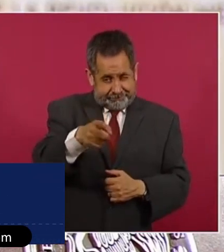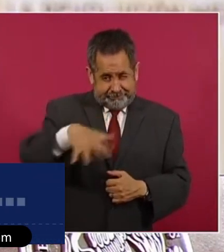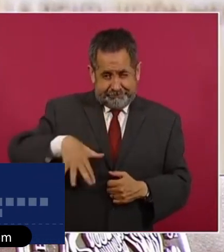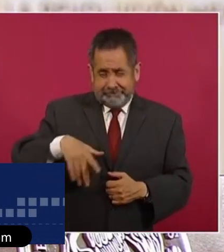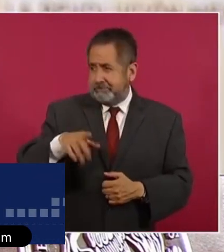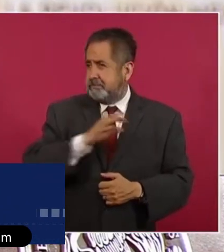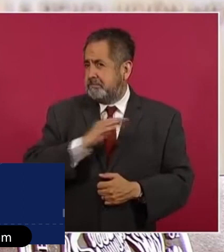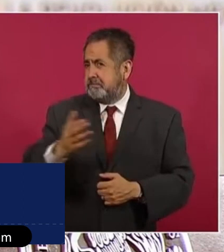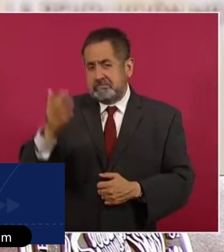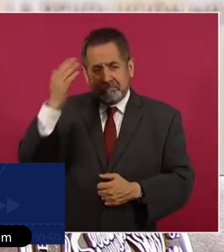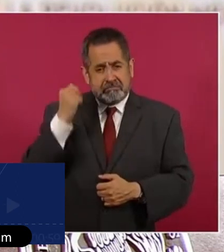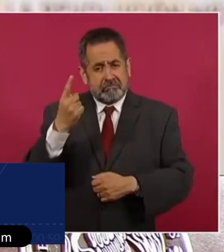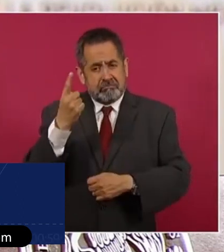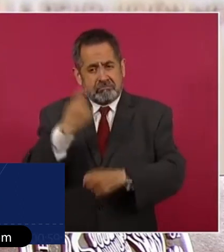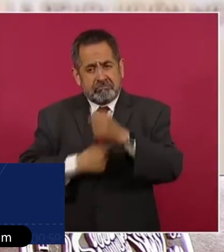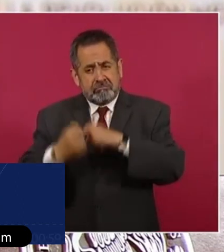más de un año,